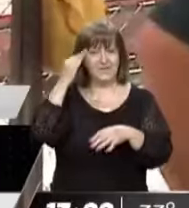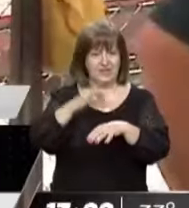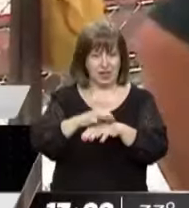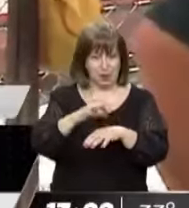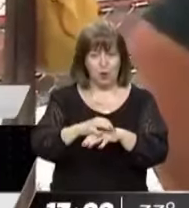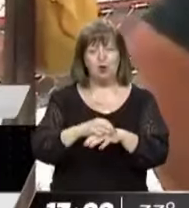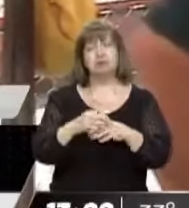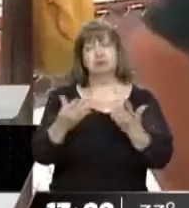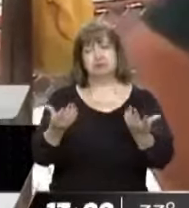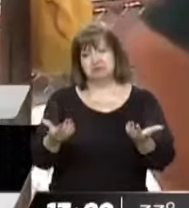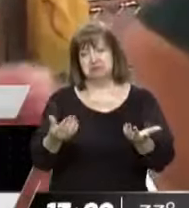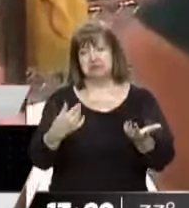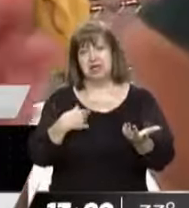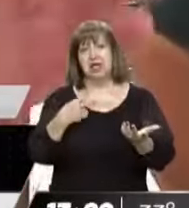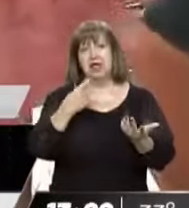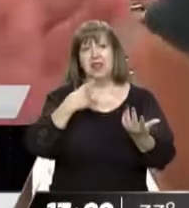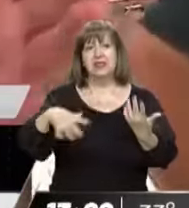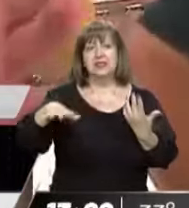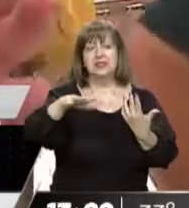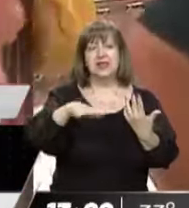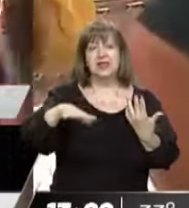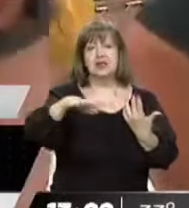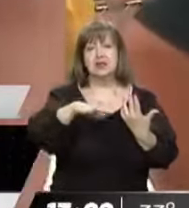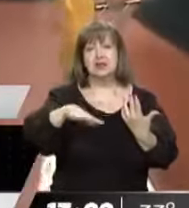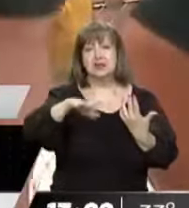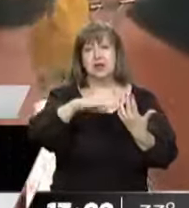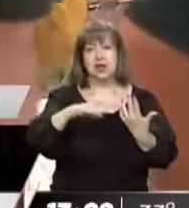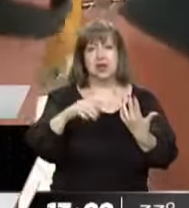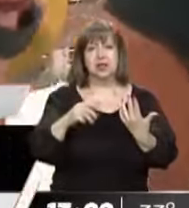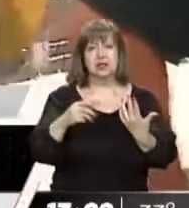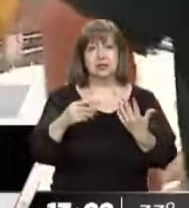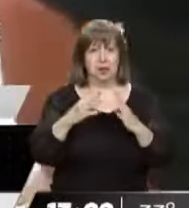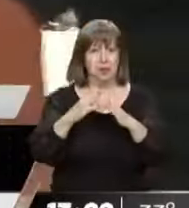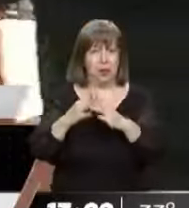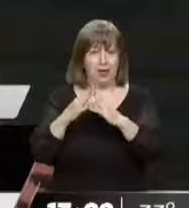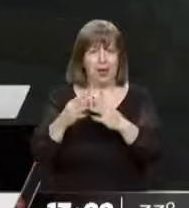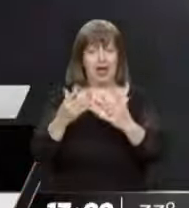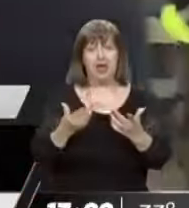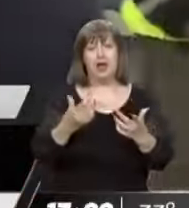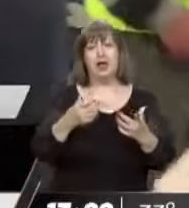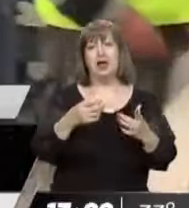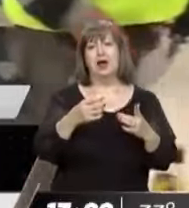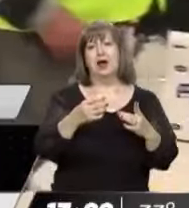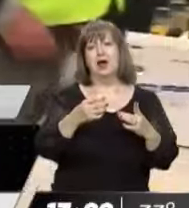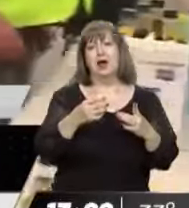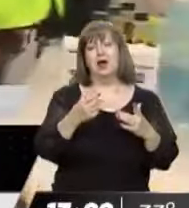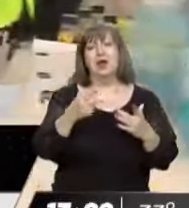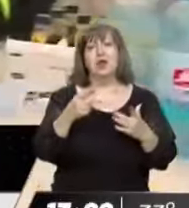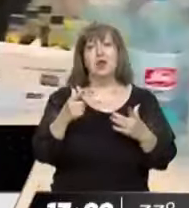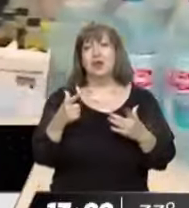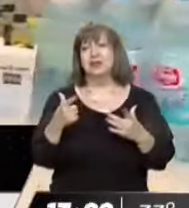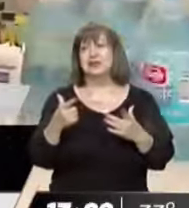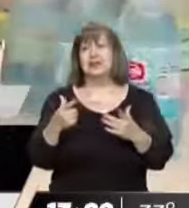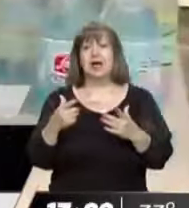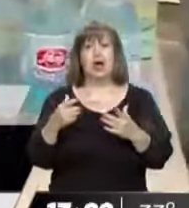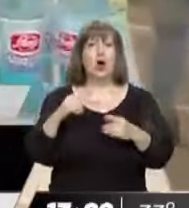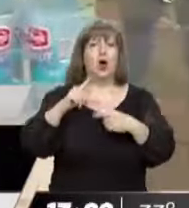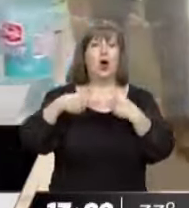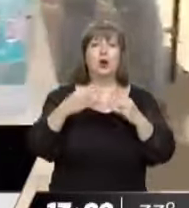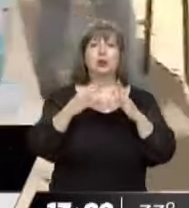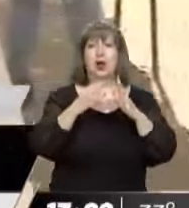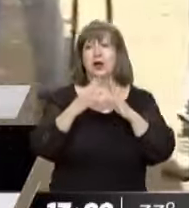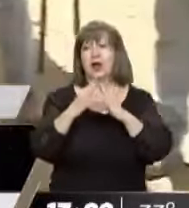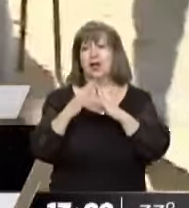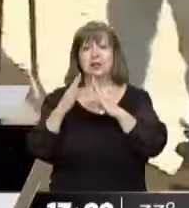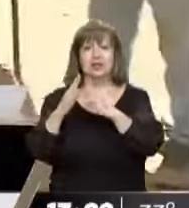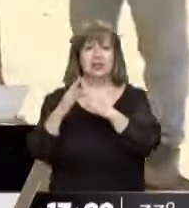ser inmobiliaria. Son zonas como el Jardín Botánico, como esta parte que ustedes están acá en el Olivar, no es posible desarrollar otro proyecto